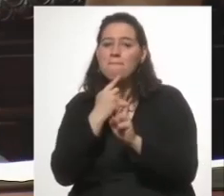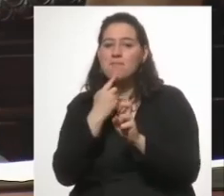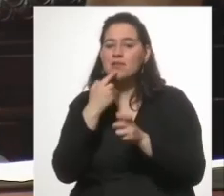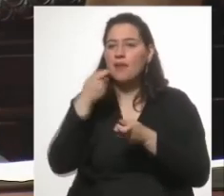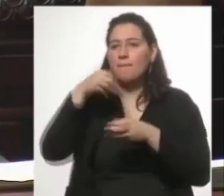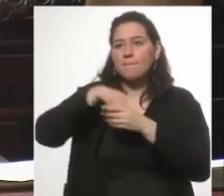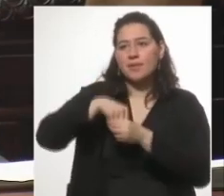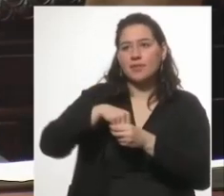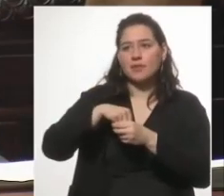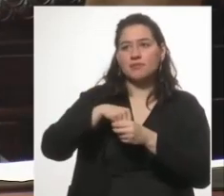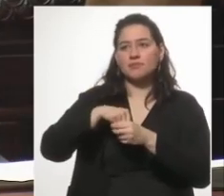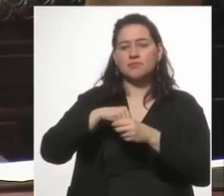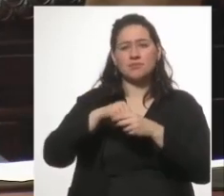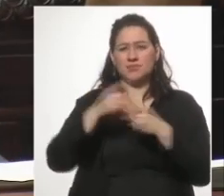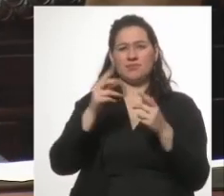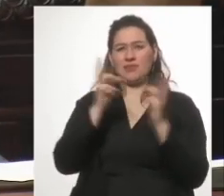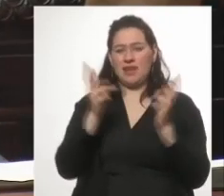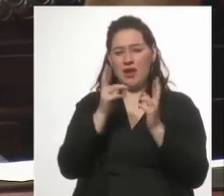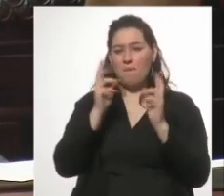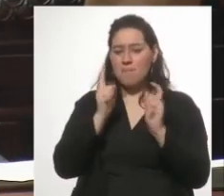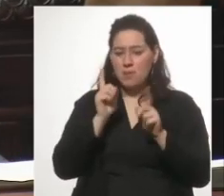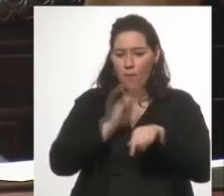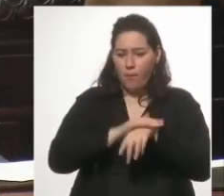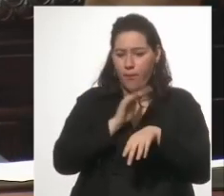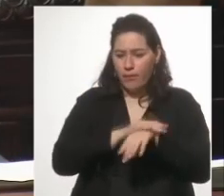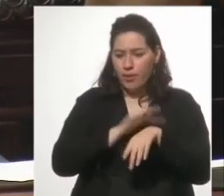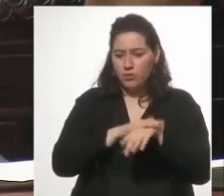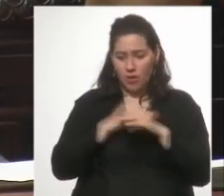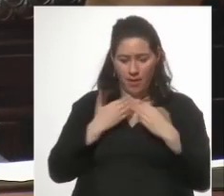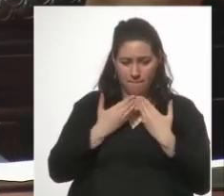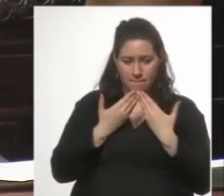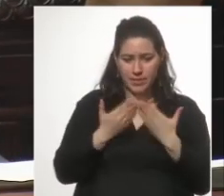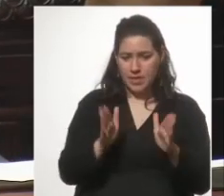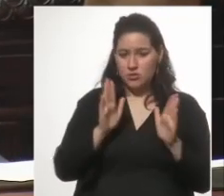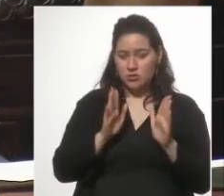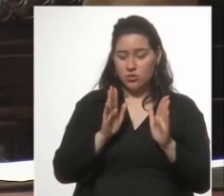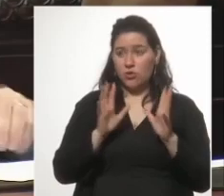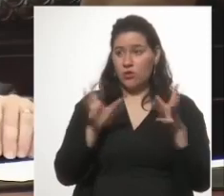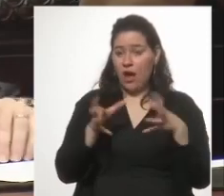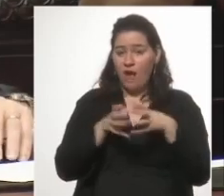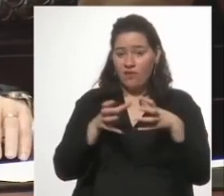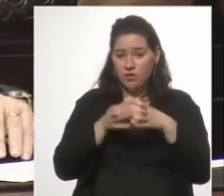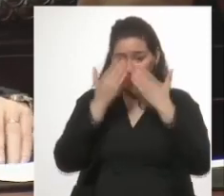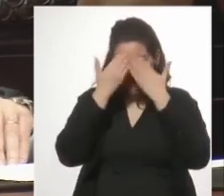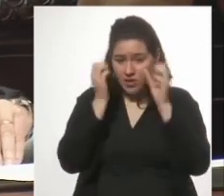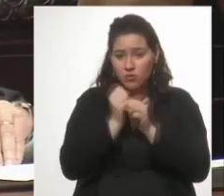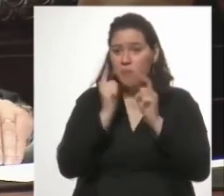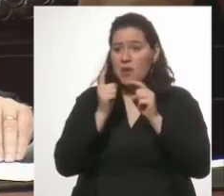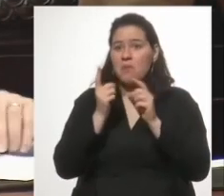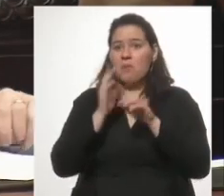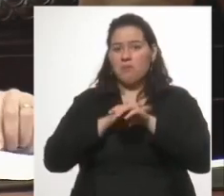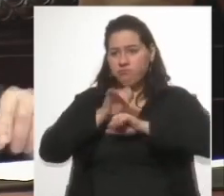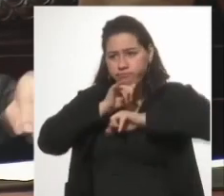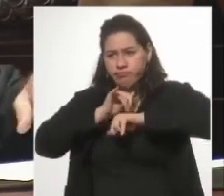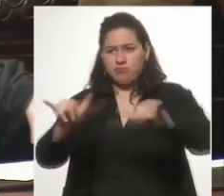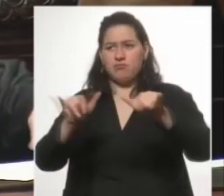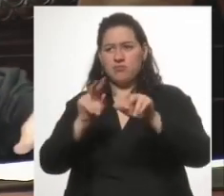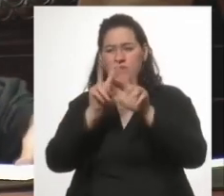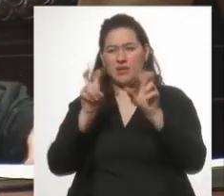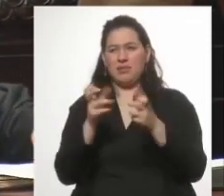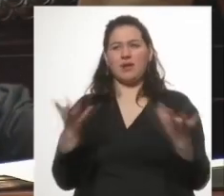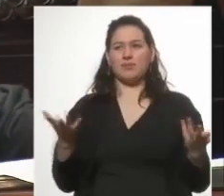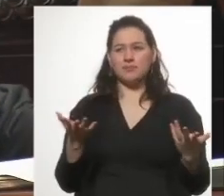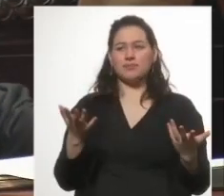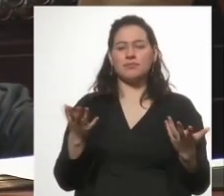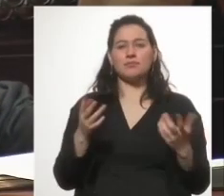Llamativamente, estalló públicamente en el mismo momento en que iniciábamos nuestro camino en Cabildo Abierto.